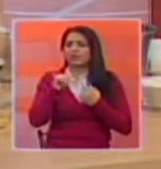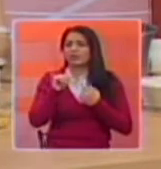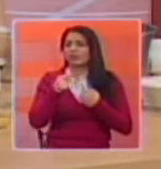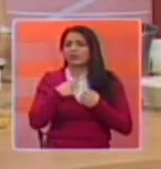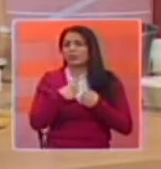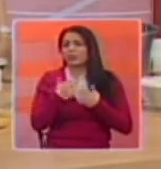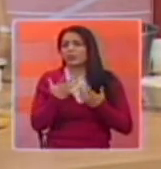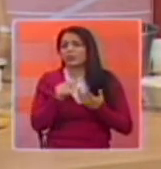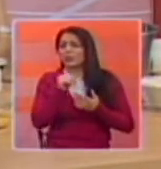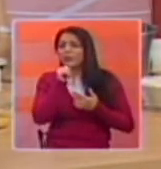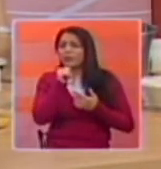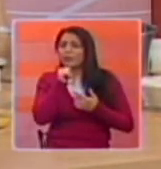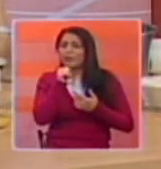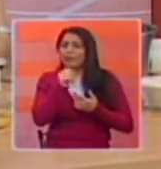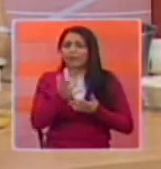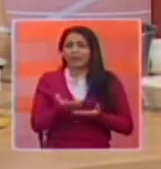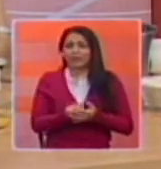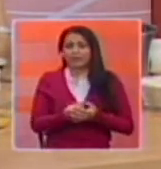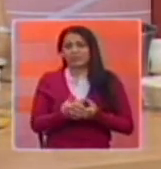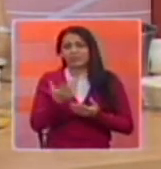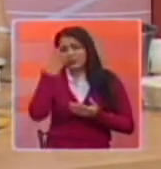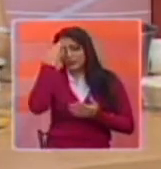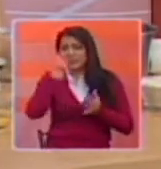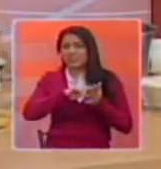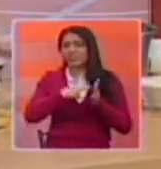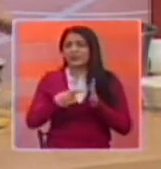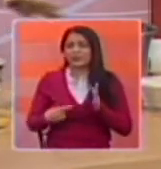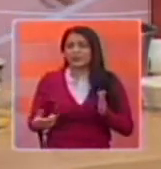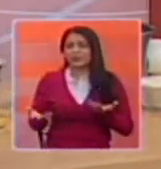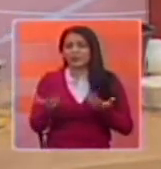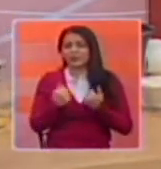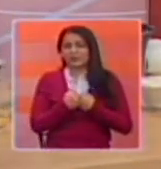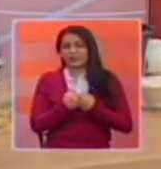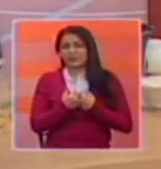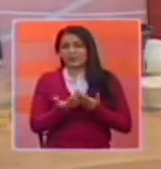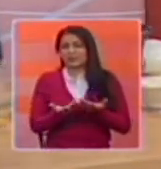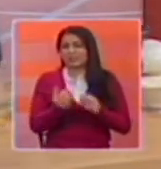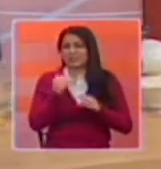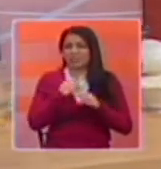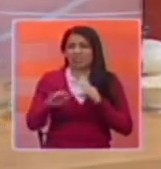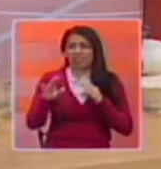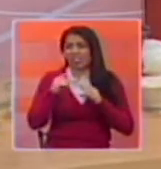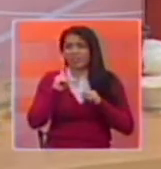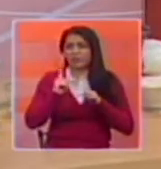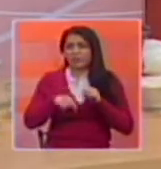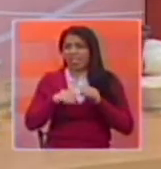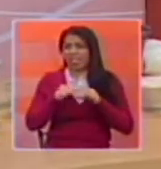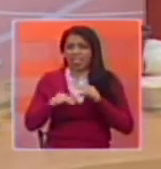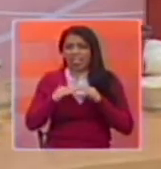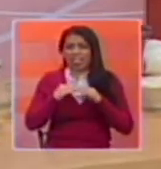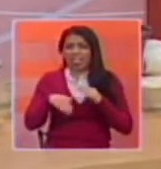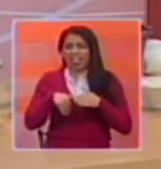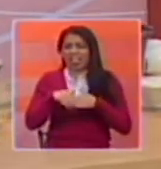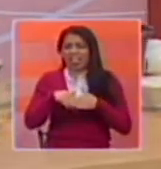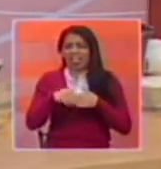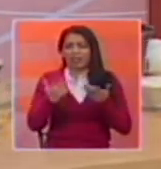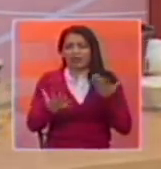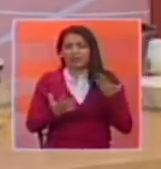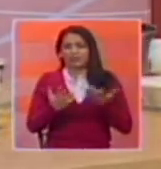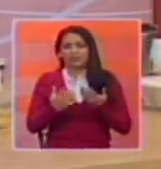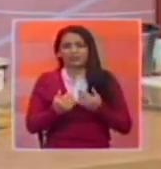tecnológica. Entonces yo sí tengo un correo, pero yo leo, y cuando quiero mandar a veces no se me manda. Entonces, ¿por qué no se me manda? Se hace sí, se hace sabe.